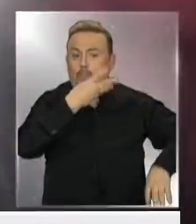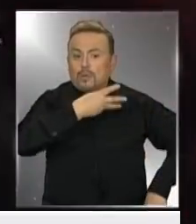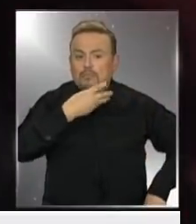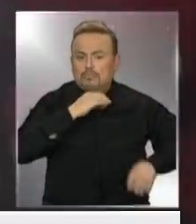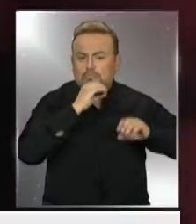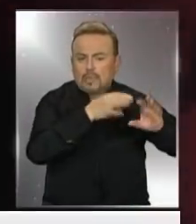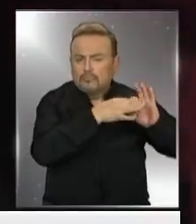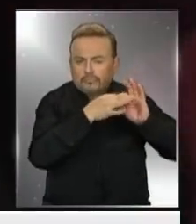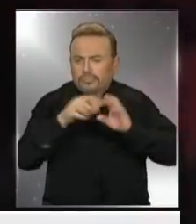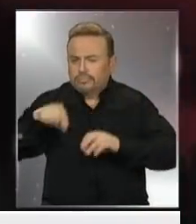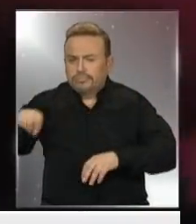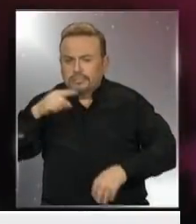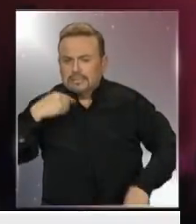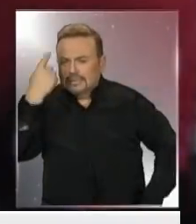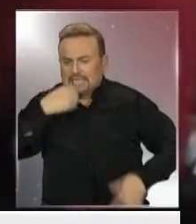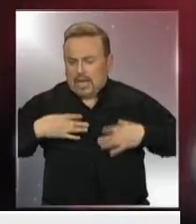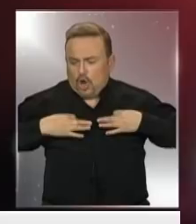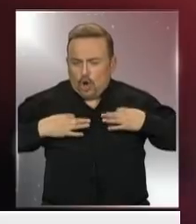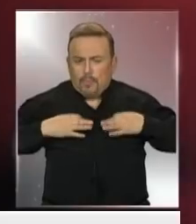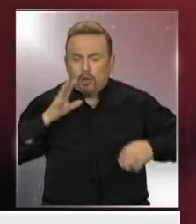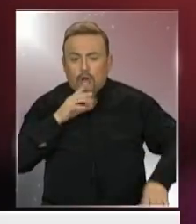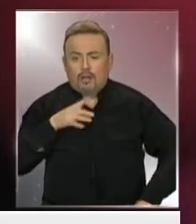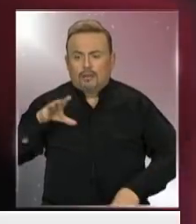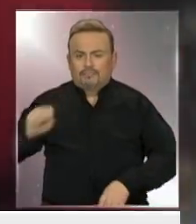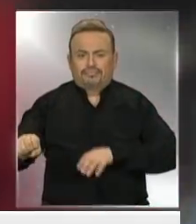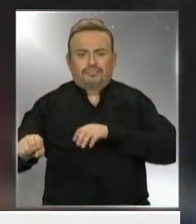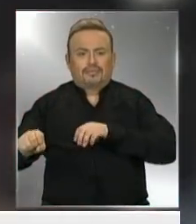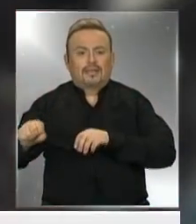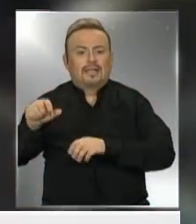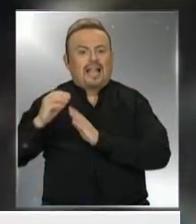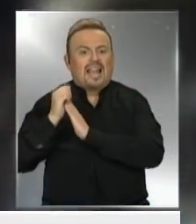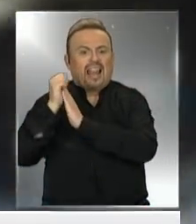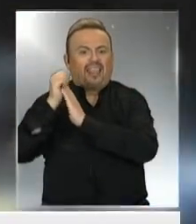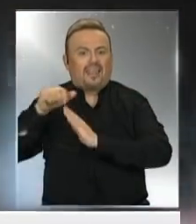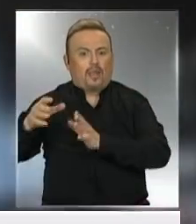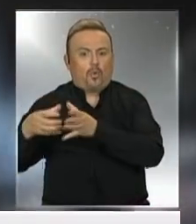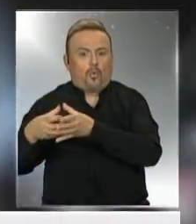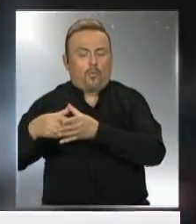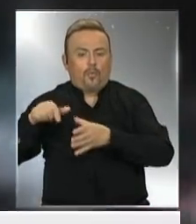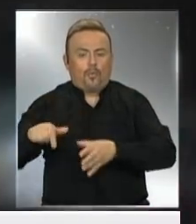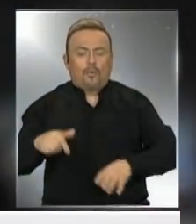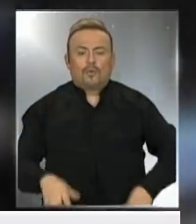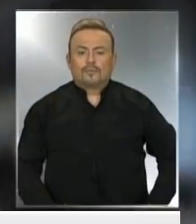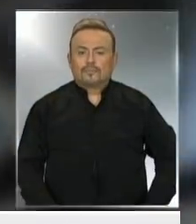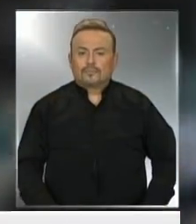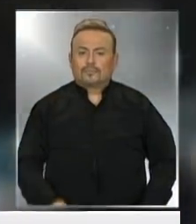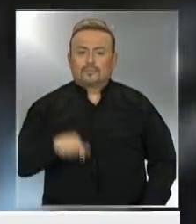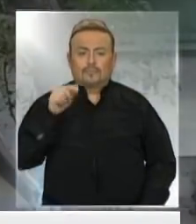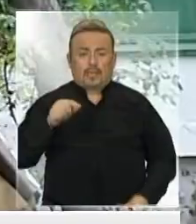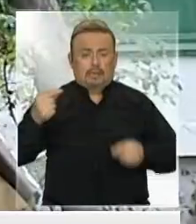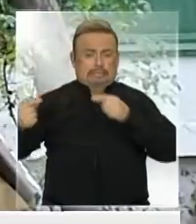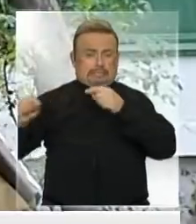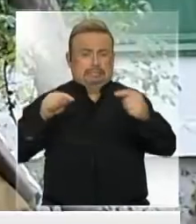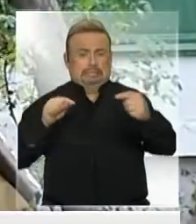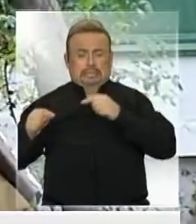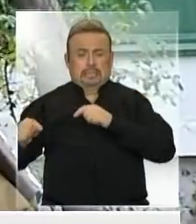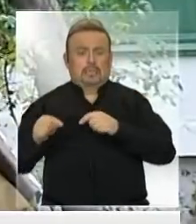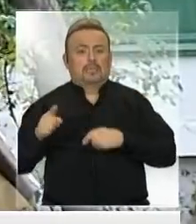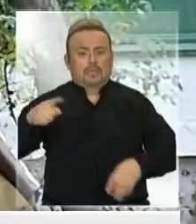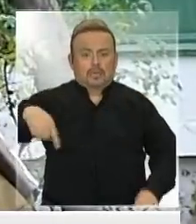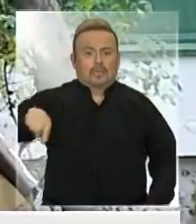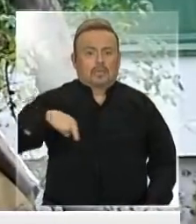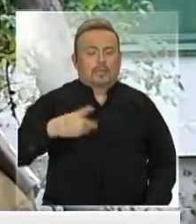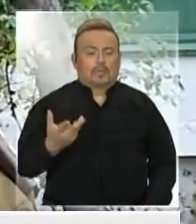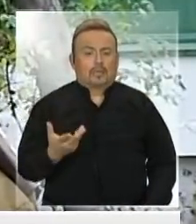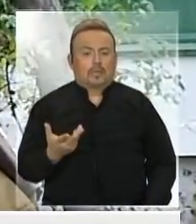en solo unos segundos logró detener a uno de los cabecillas de la agrupación. Se pudo apreciar que en una riña estaban